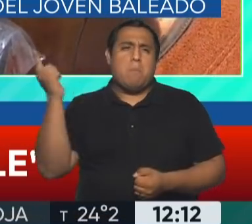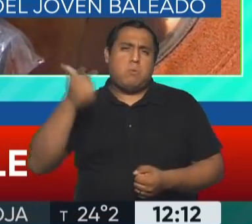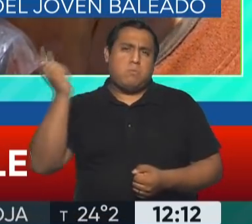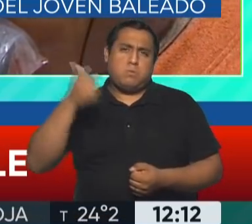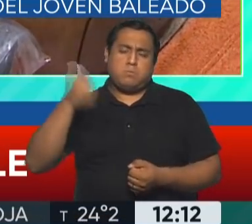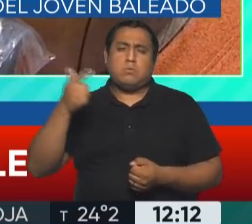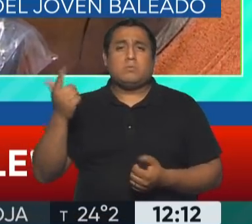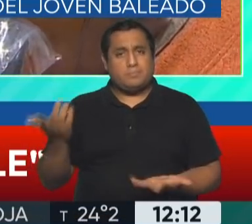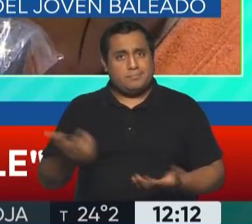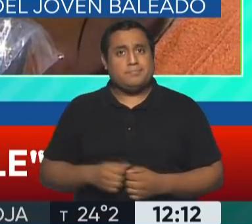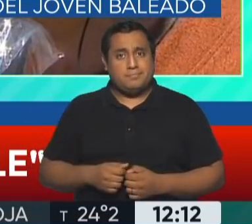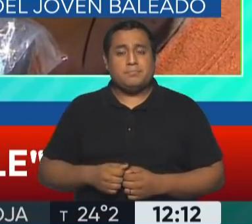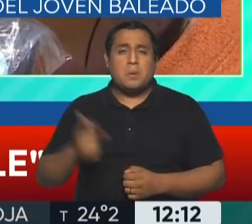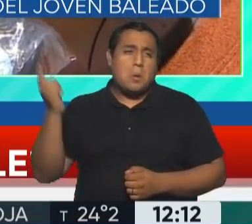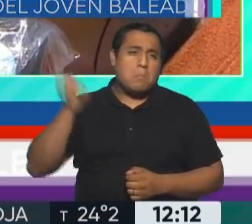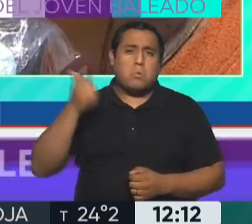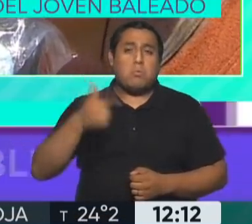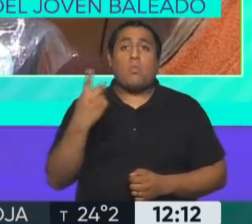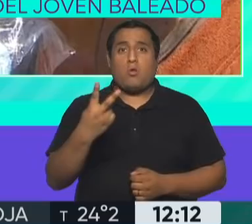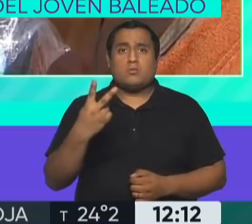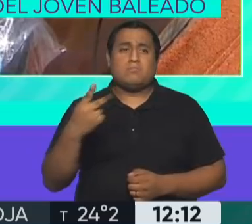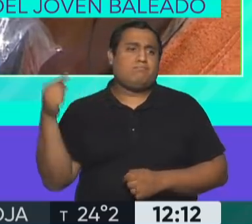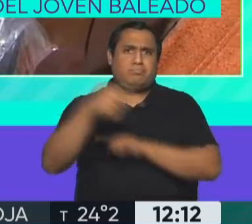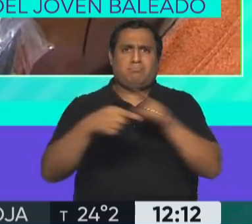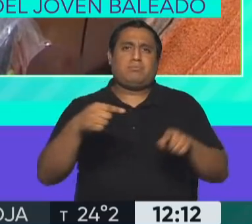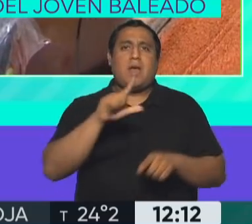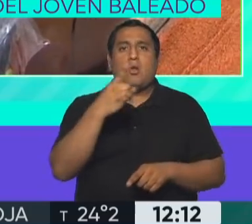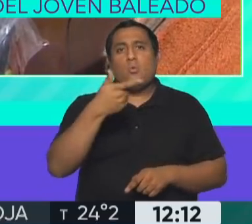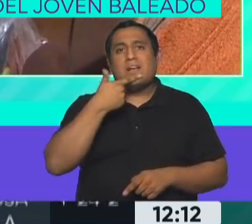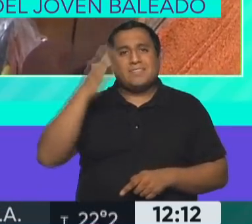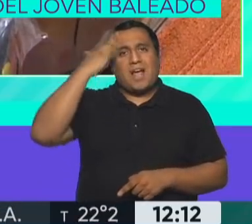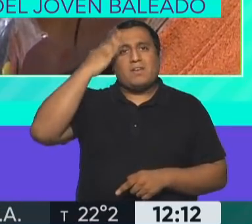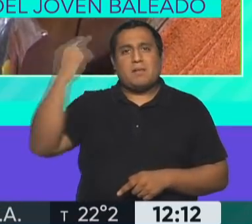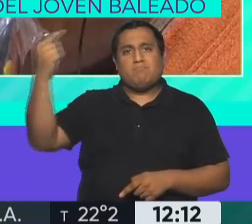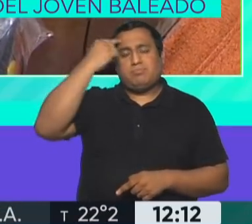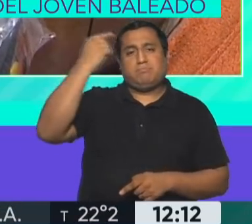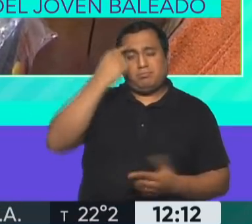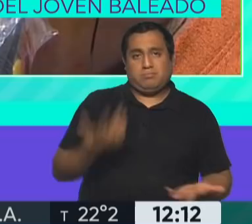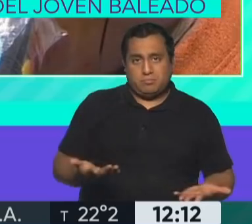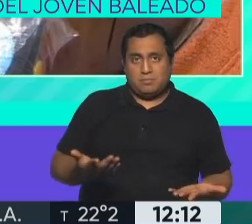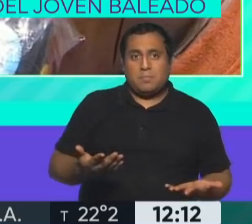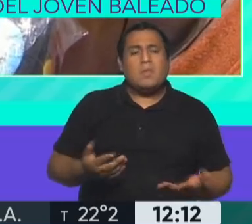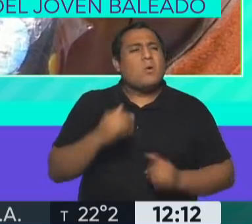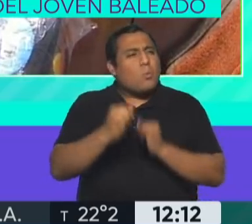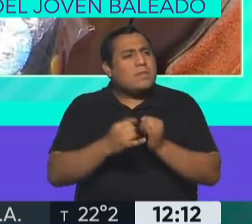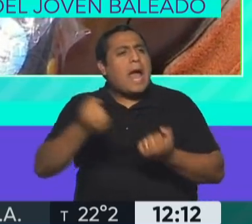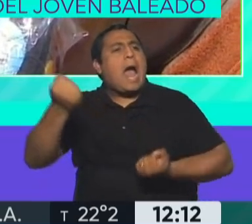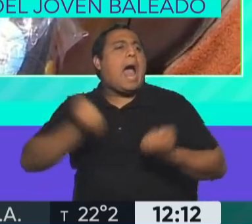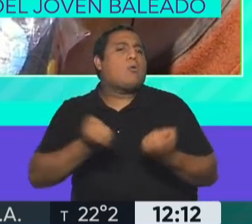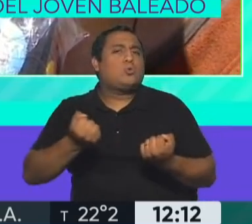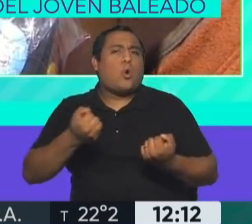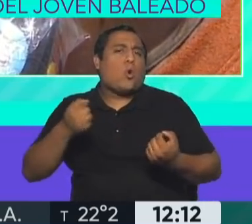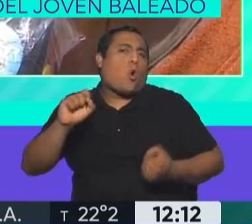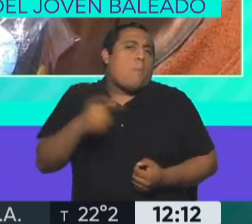balacera, que son los dos disparos que le dan a Lucas. Cintia, usted en la cabeza. Sí, habla de un automóvil, no habla de un patrullero, de un